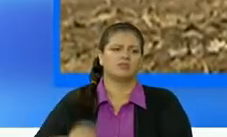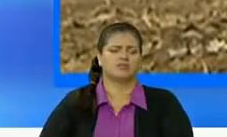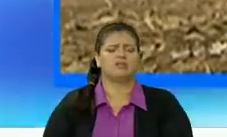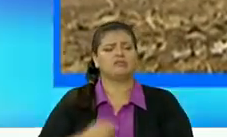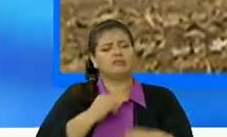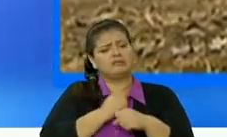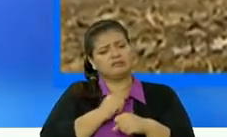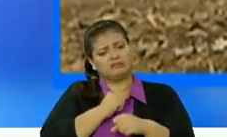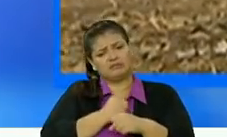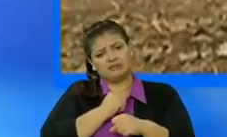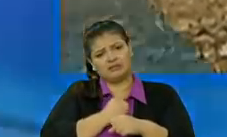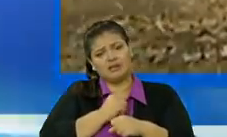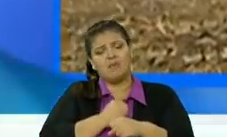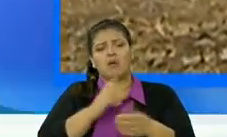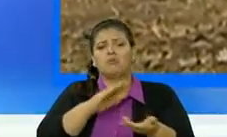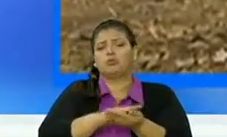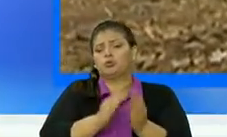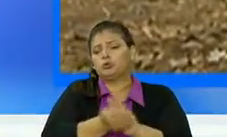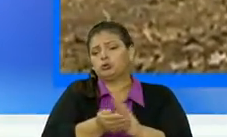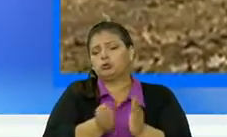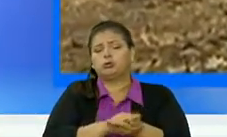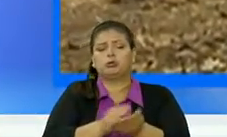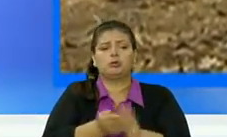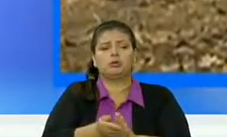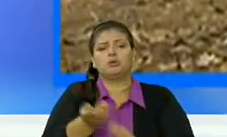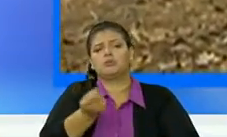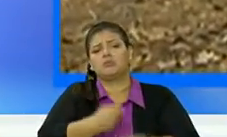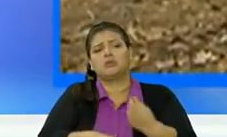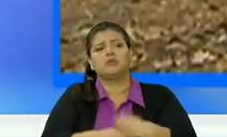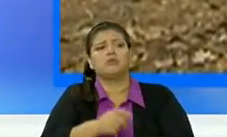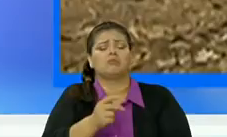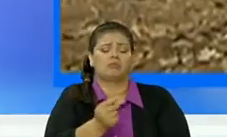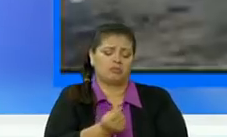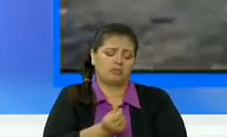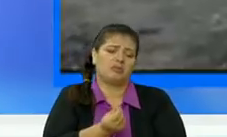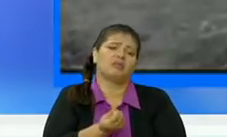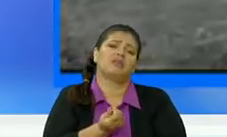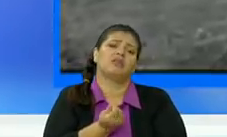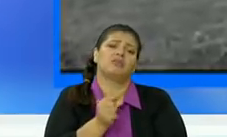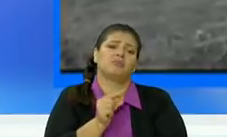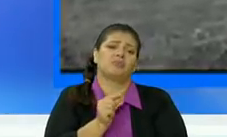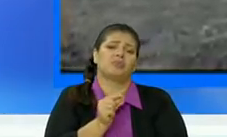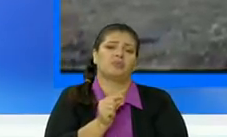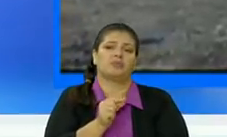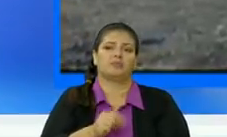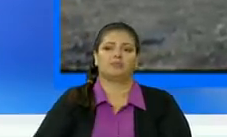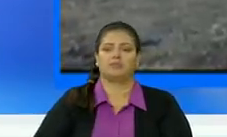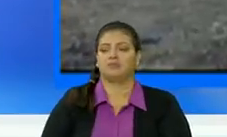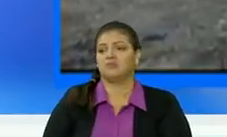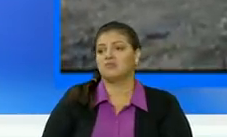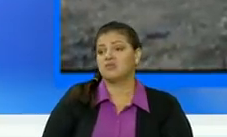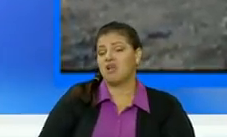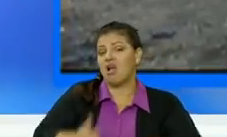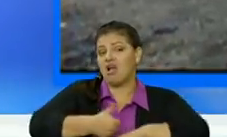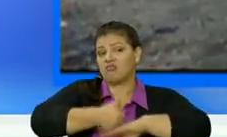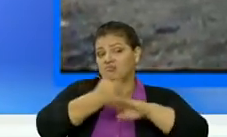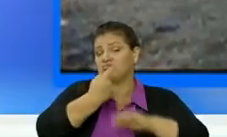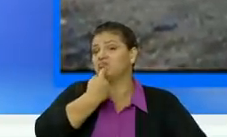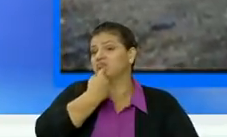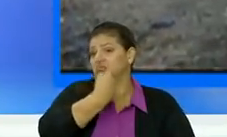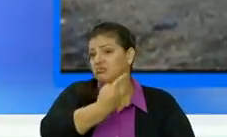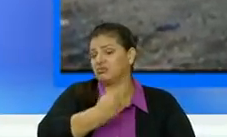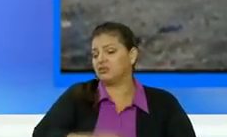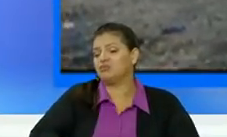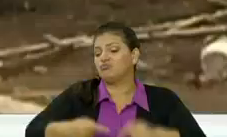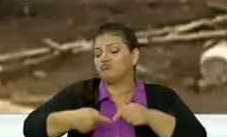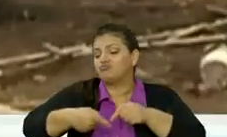vendiendo tortillas, maduritos fritos, sobrevivimos. Las otras casas que dejaron ahí dicen que van a venir el día sábado a